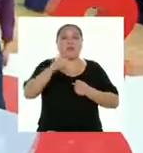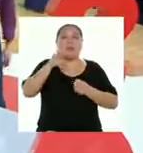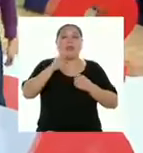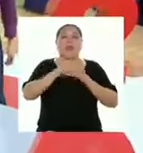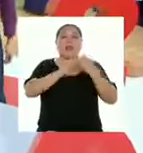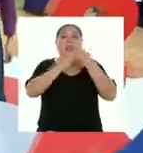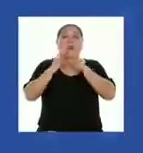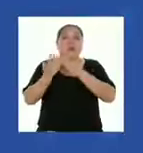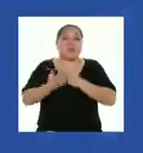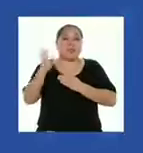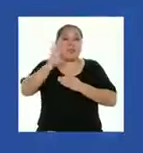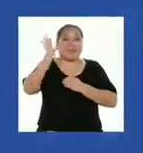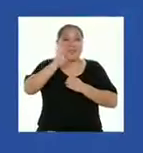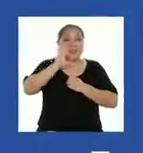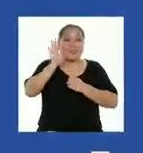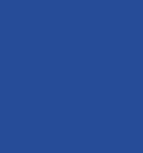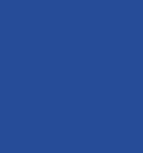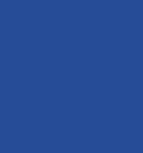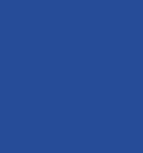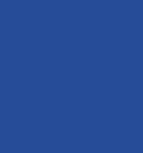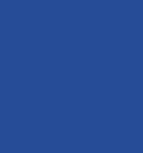¡Chao!